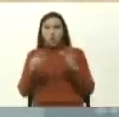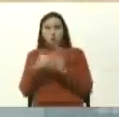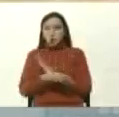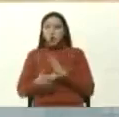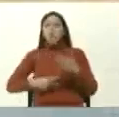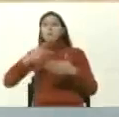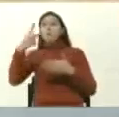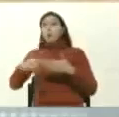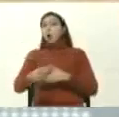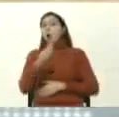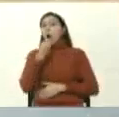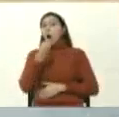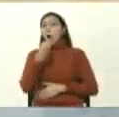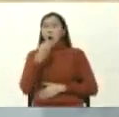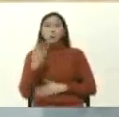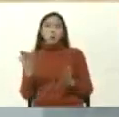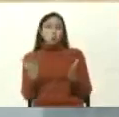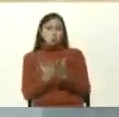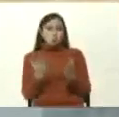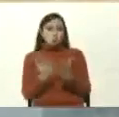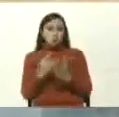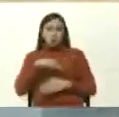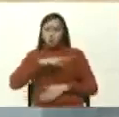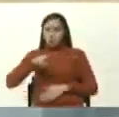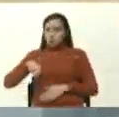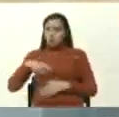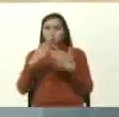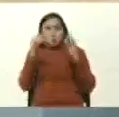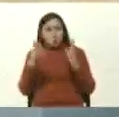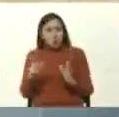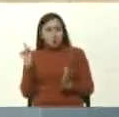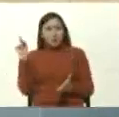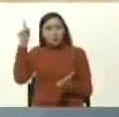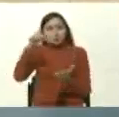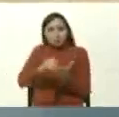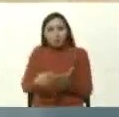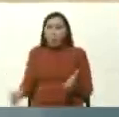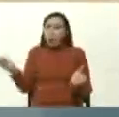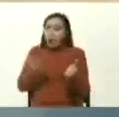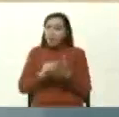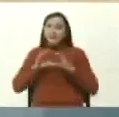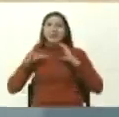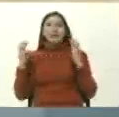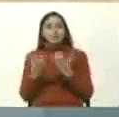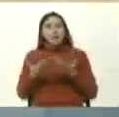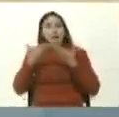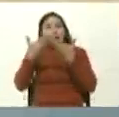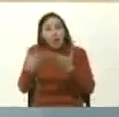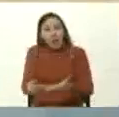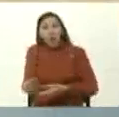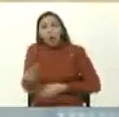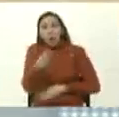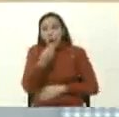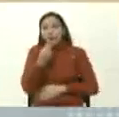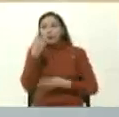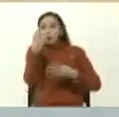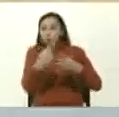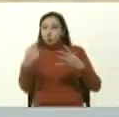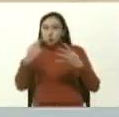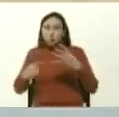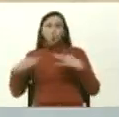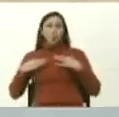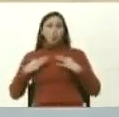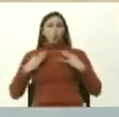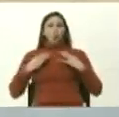de alimentación escolar. Nuestros niños regresan a clases y, bueno, garantizada su alimentación, sus útiles, sus